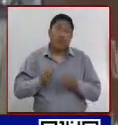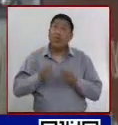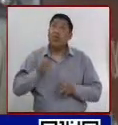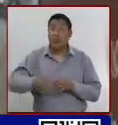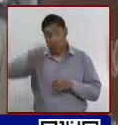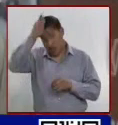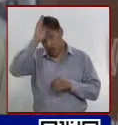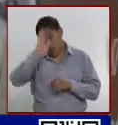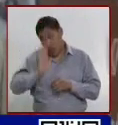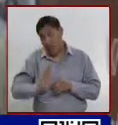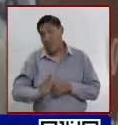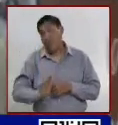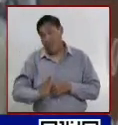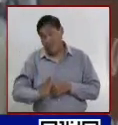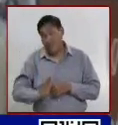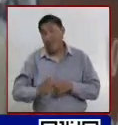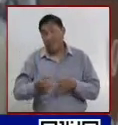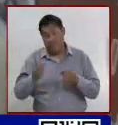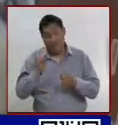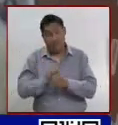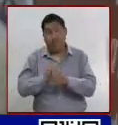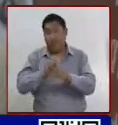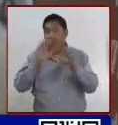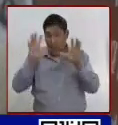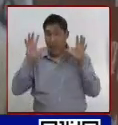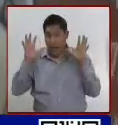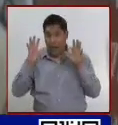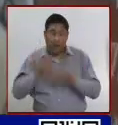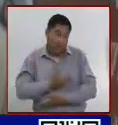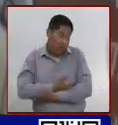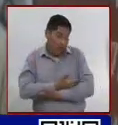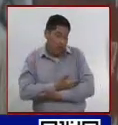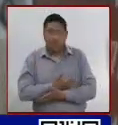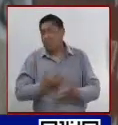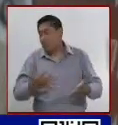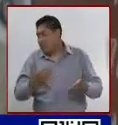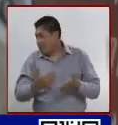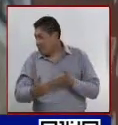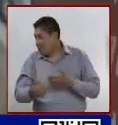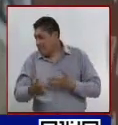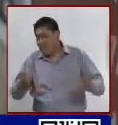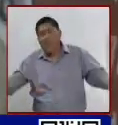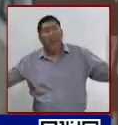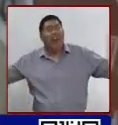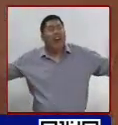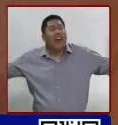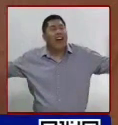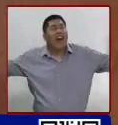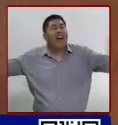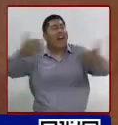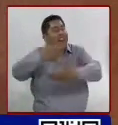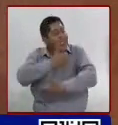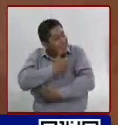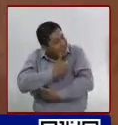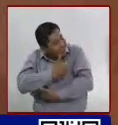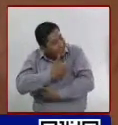Dios trae milagros, si viene un bebé lo recibiría igual con los brazos abiertos.